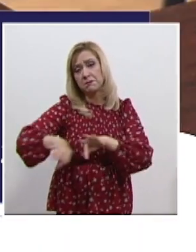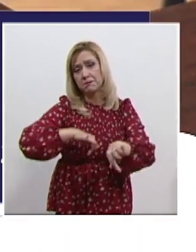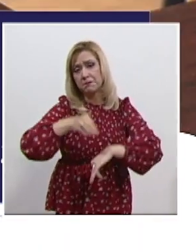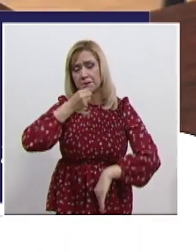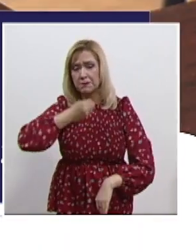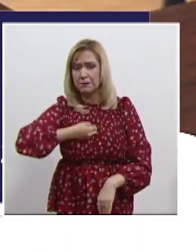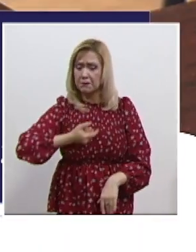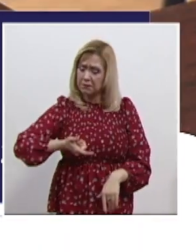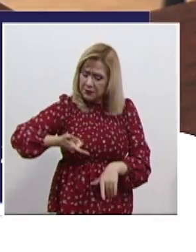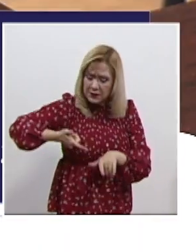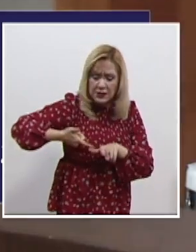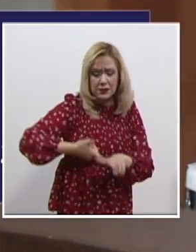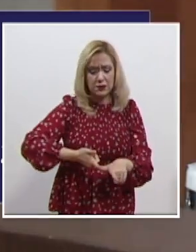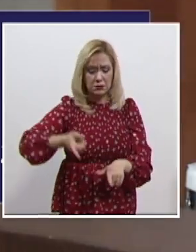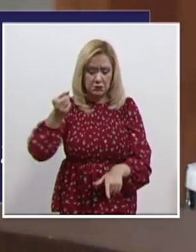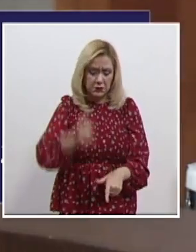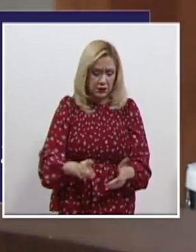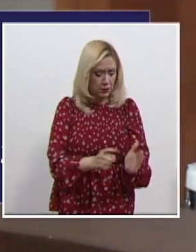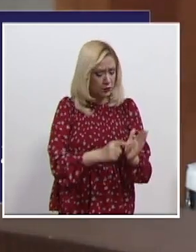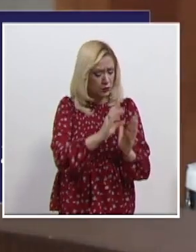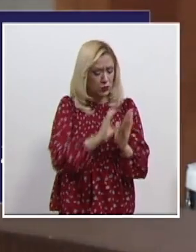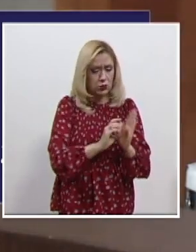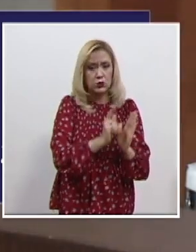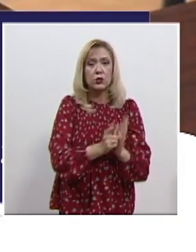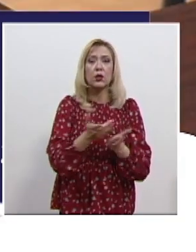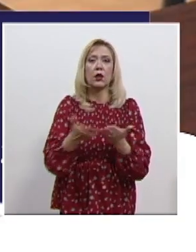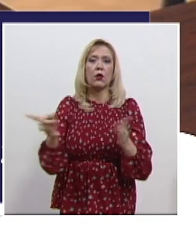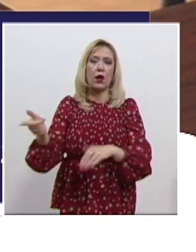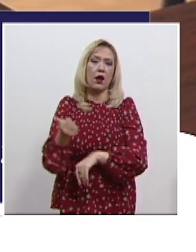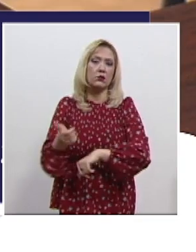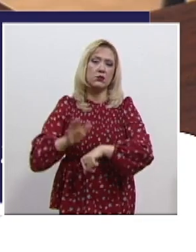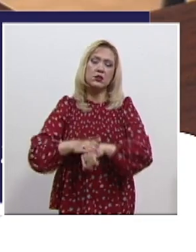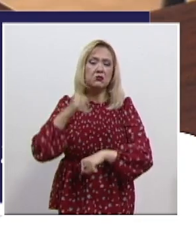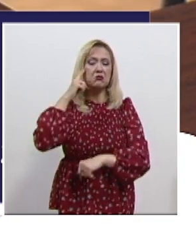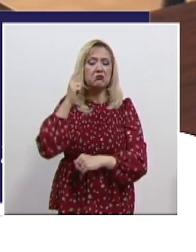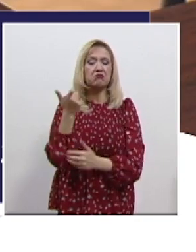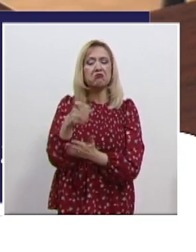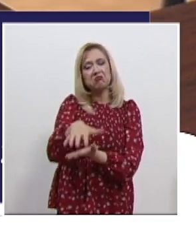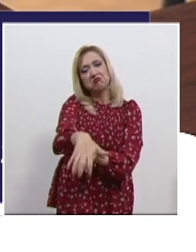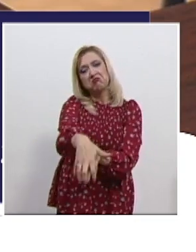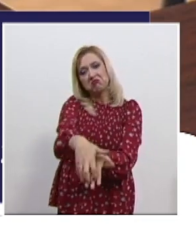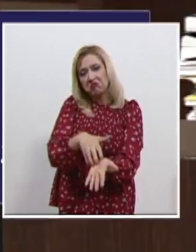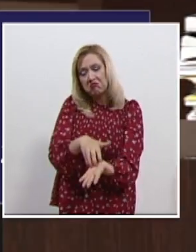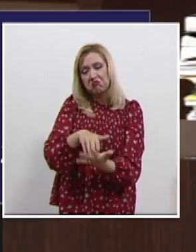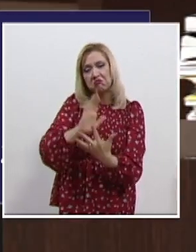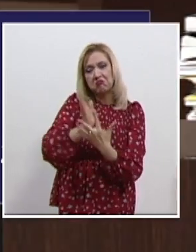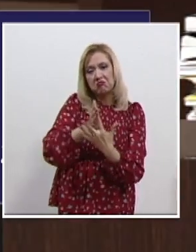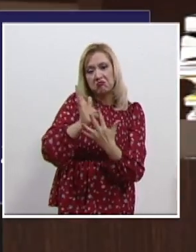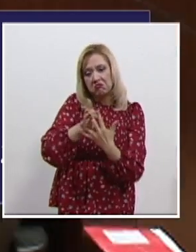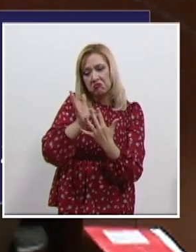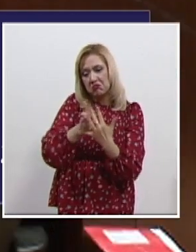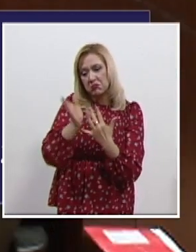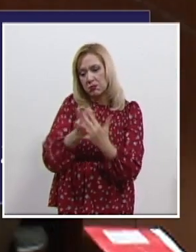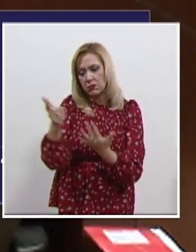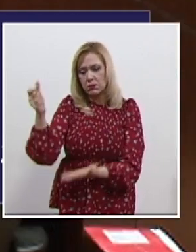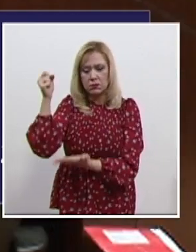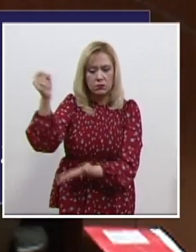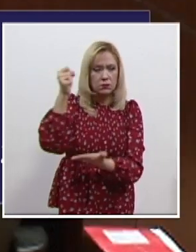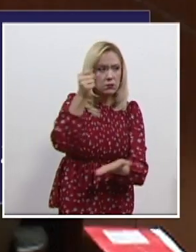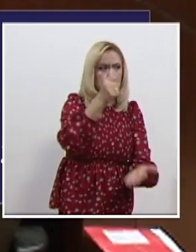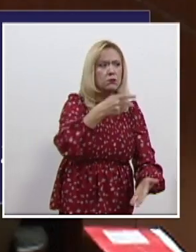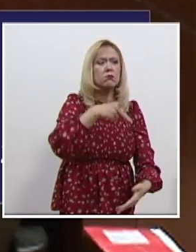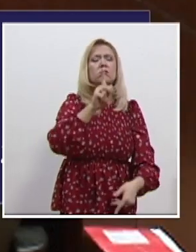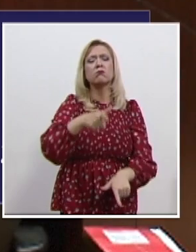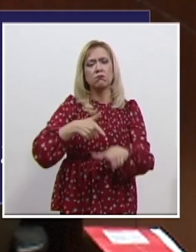de su mandato. La Comisión de Administración aprobó ajustes en diversas partidas del gasto operativo sin afectar los recursos para garantizar